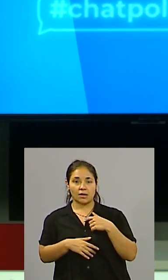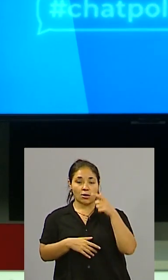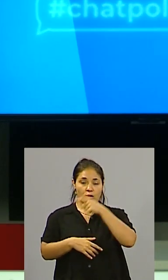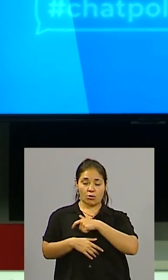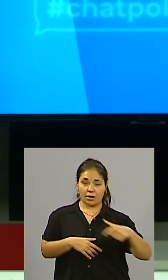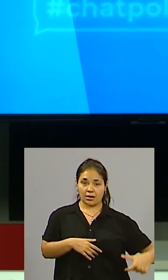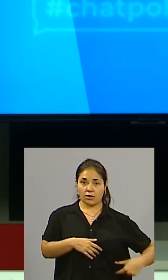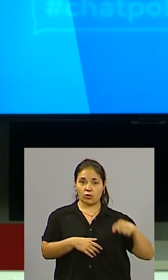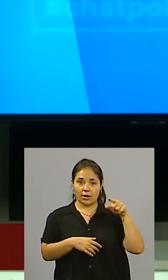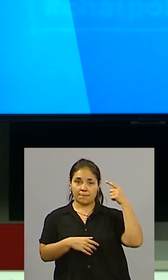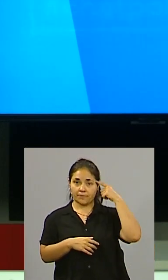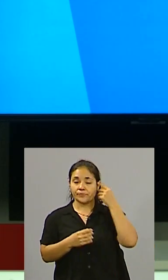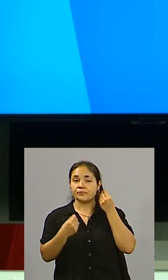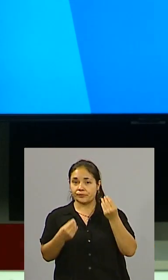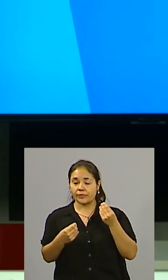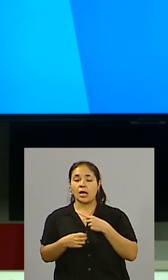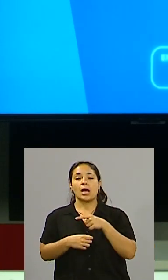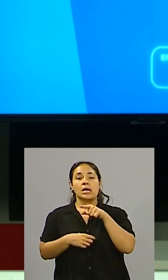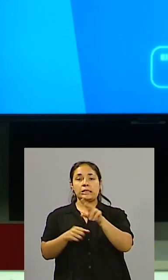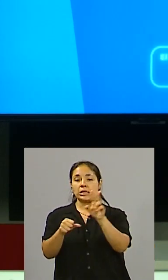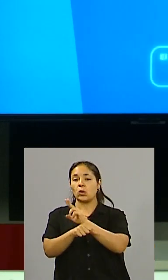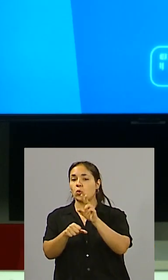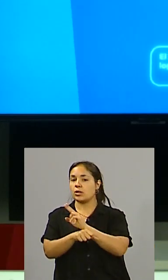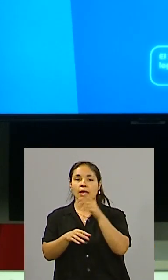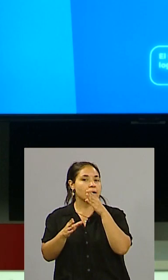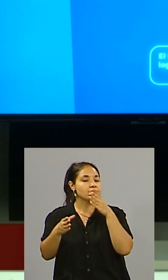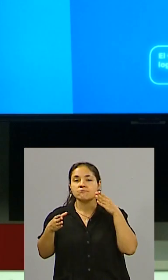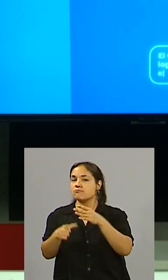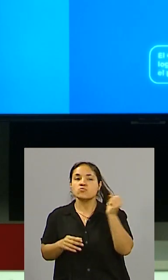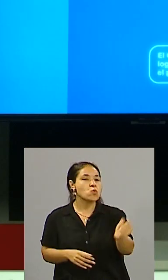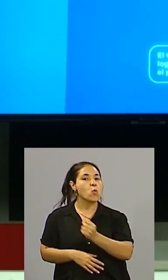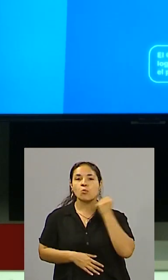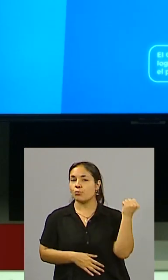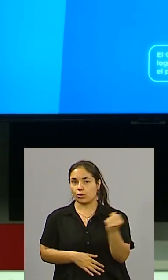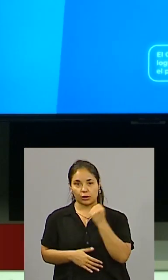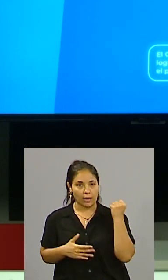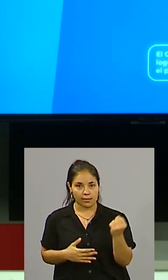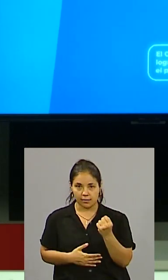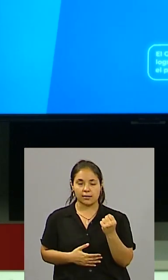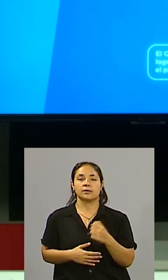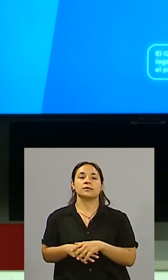centralidad absoluta, pero en este diseño que él ha planeado a partir de la